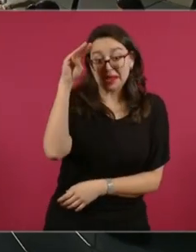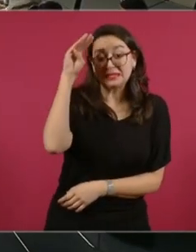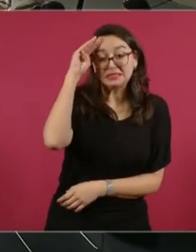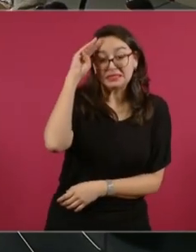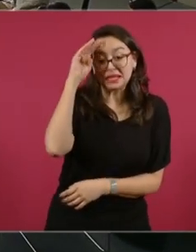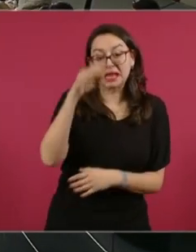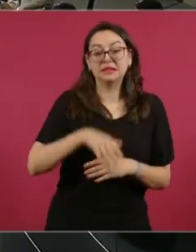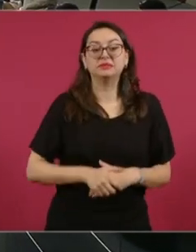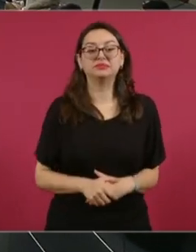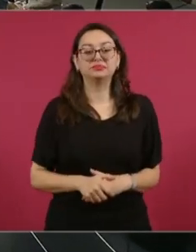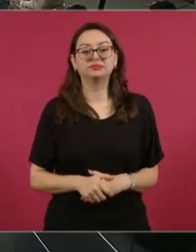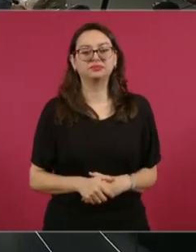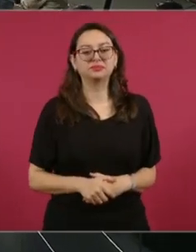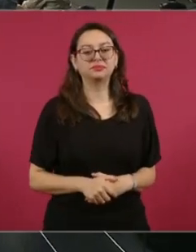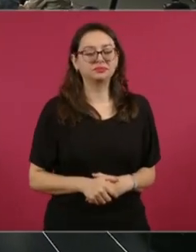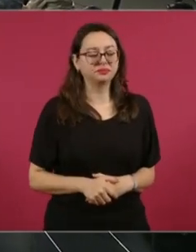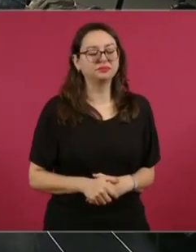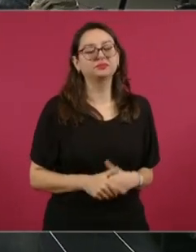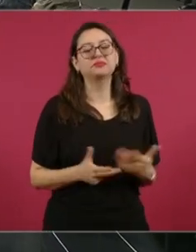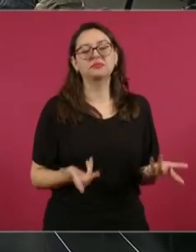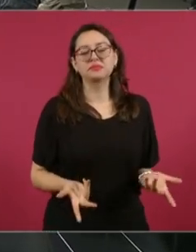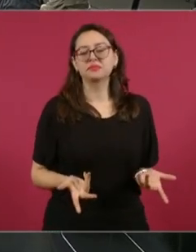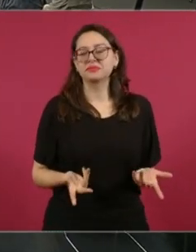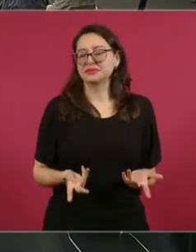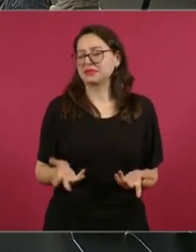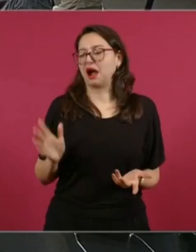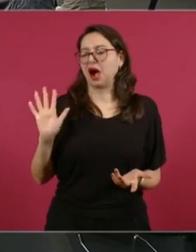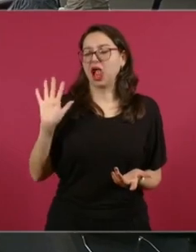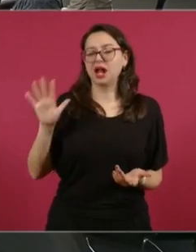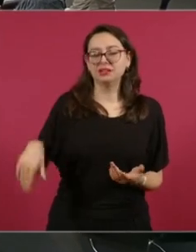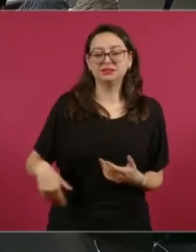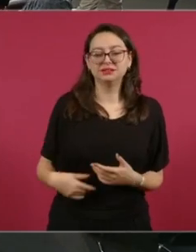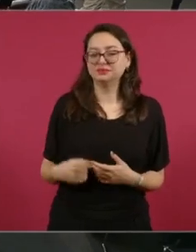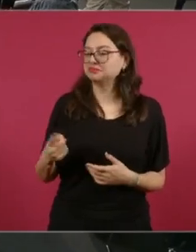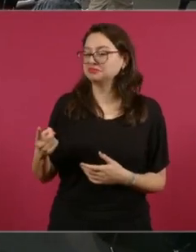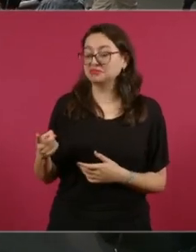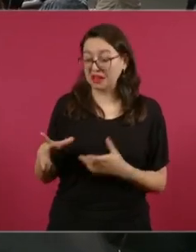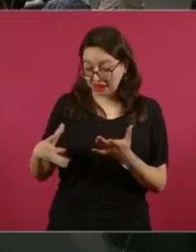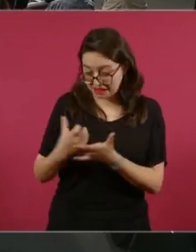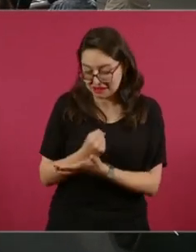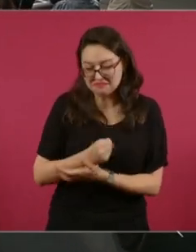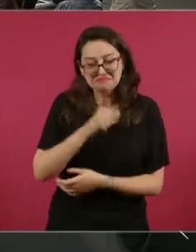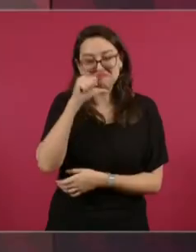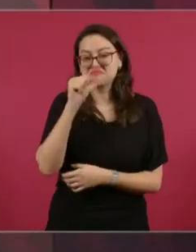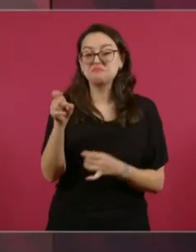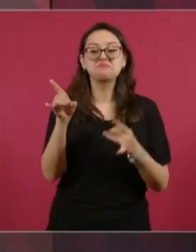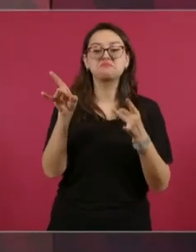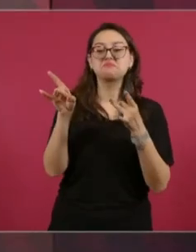Nos ignoraron pensando que fracasaríamos de nuevo. Es más,